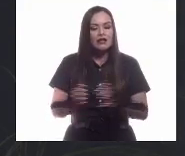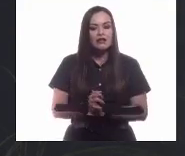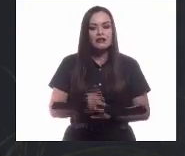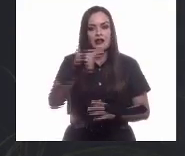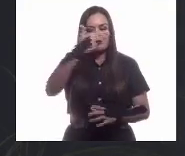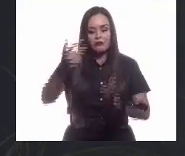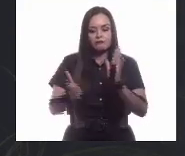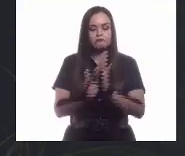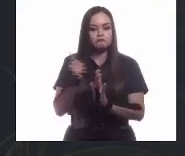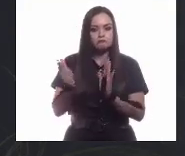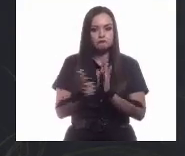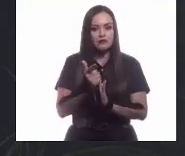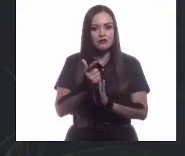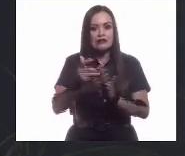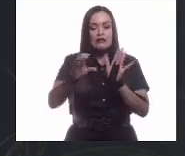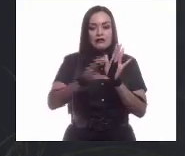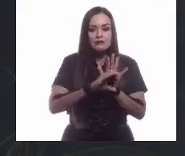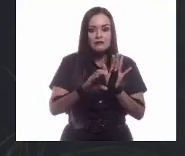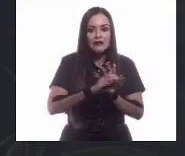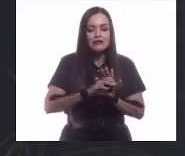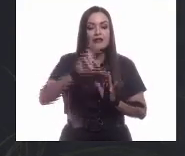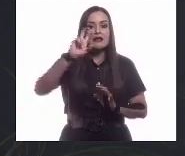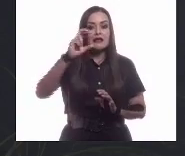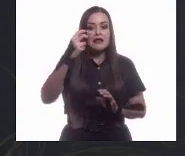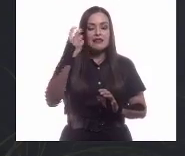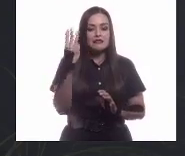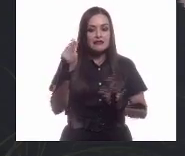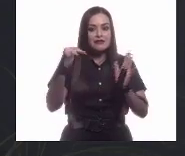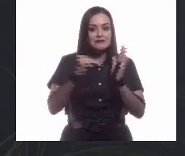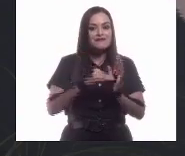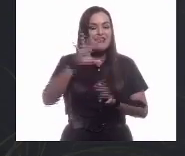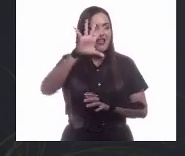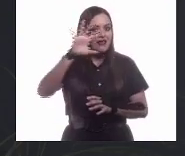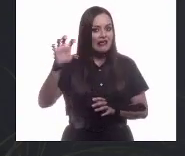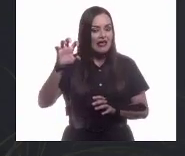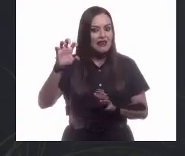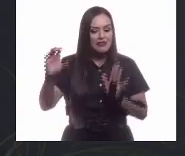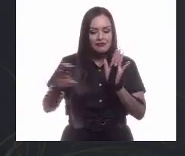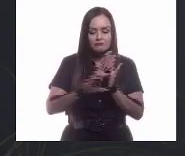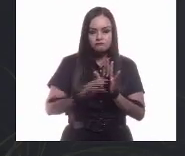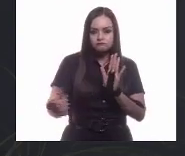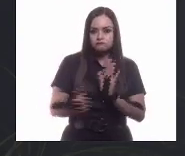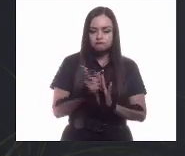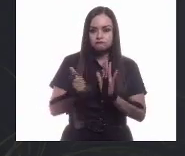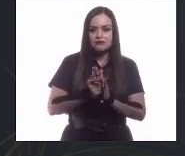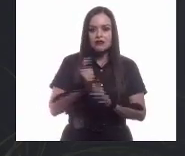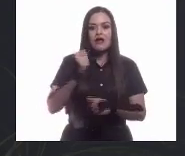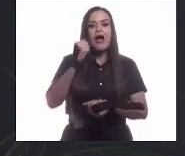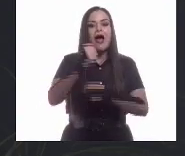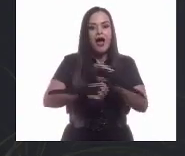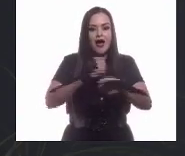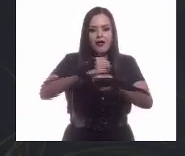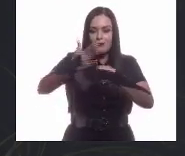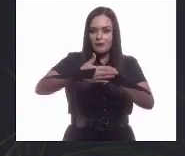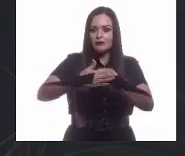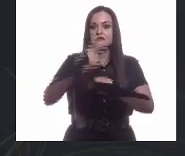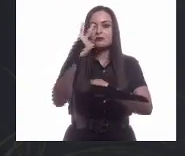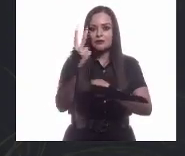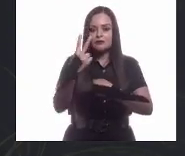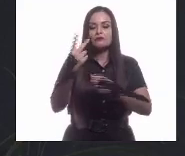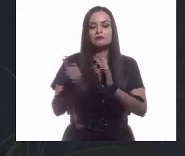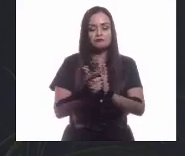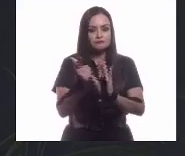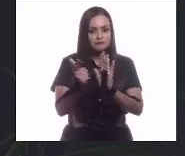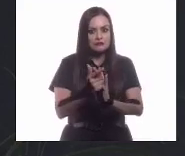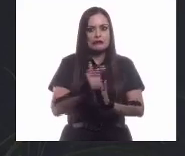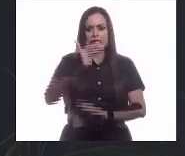de 3,500 habitaciones adicionales que serán aperturadas en los próximos 2 años y que corresponden a las cadenas de